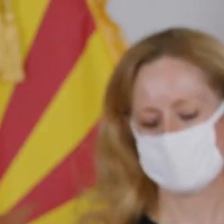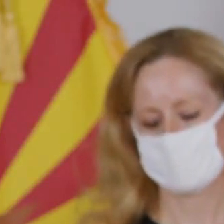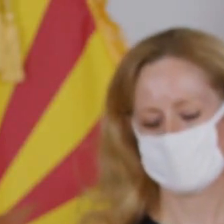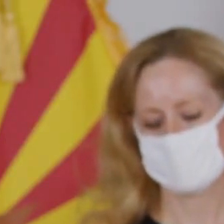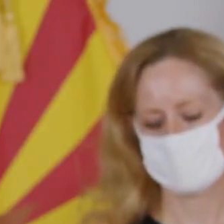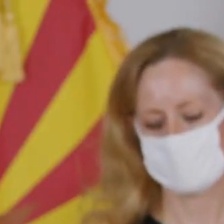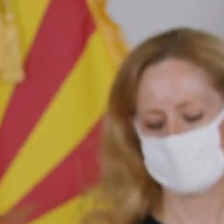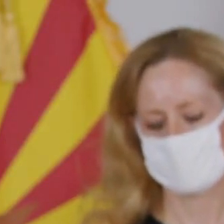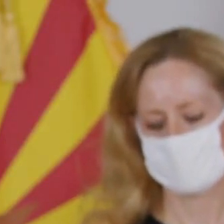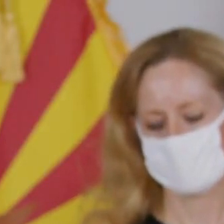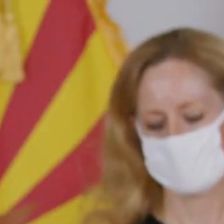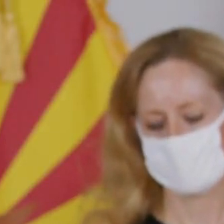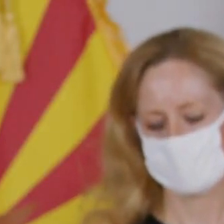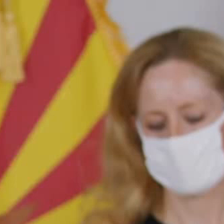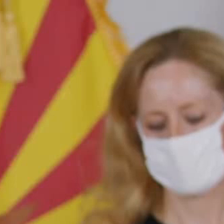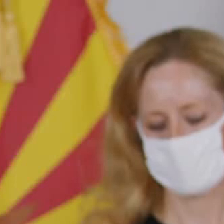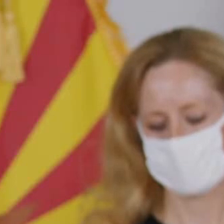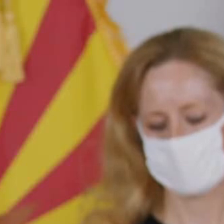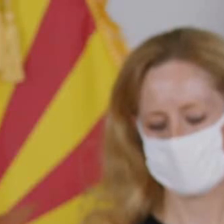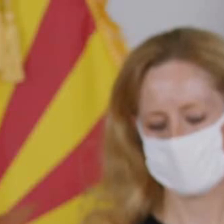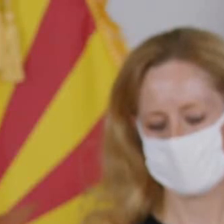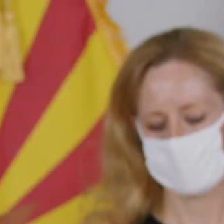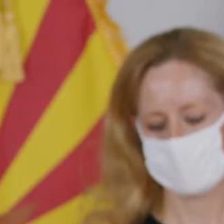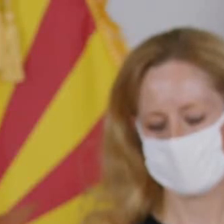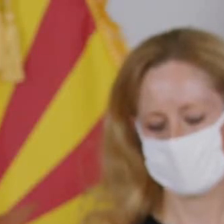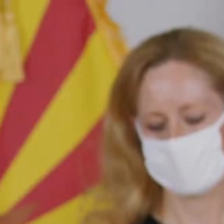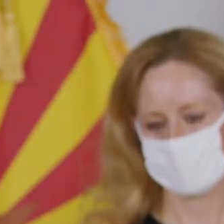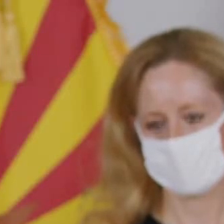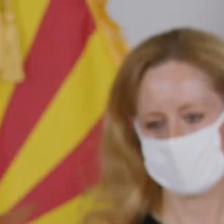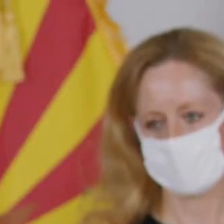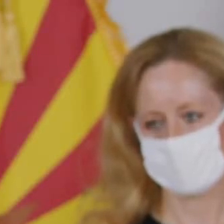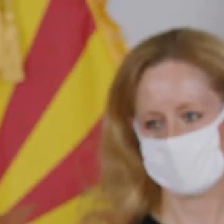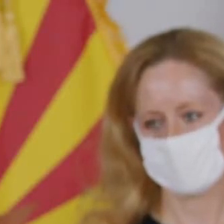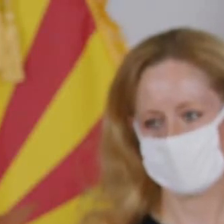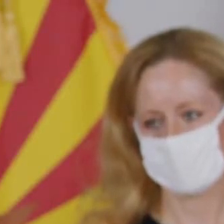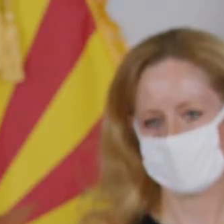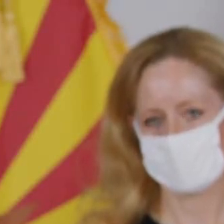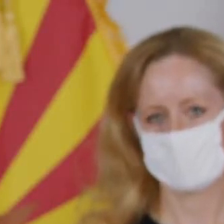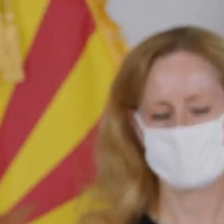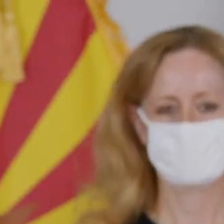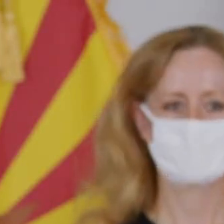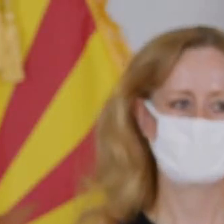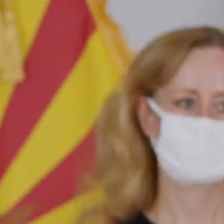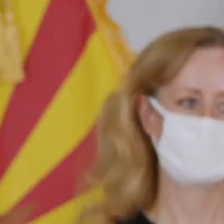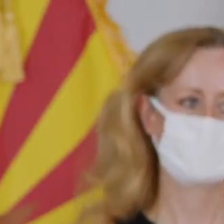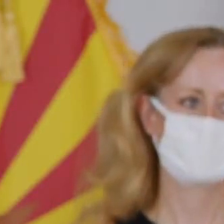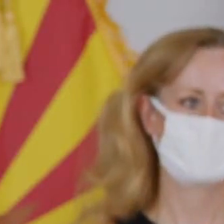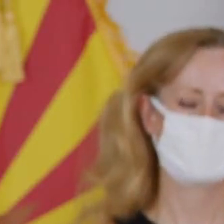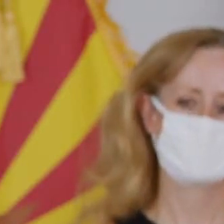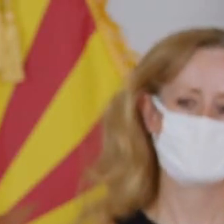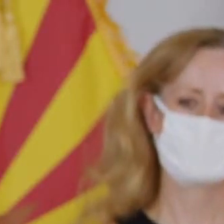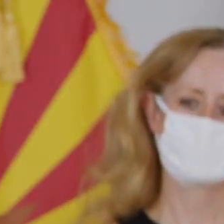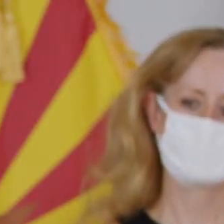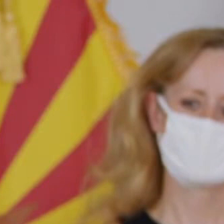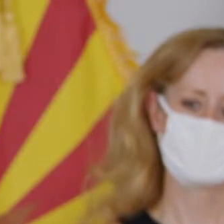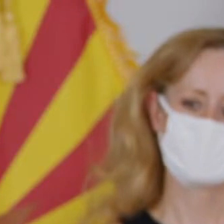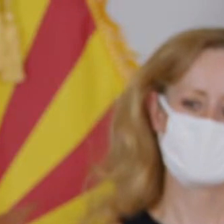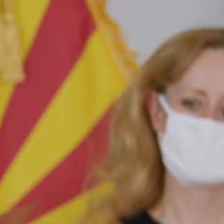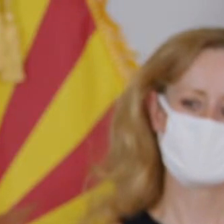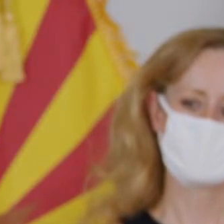de edad laboral y adultos mayores, ancianos. La vacuna contra la influenza es